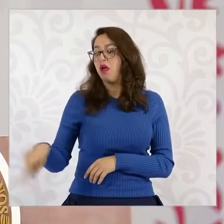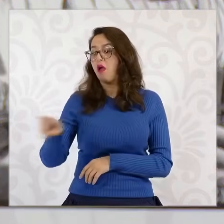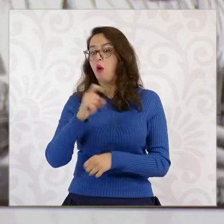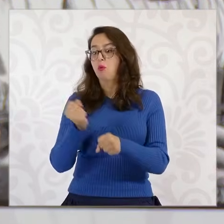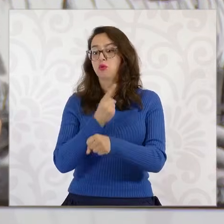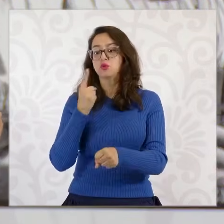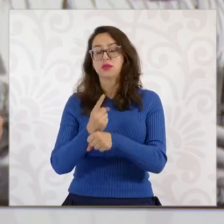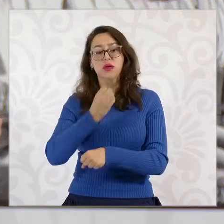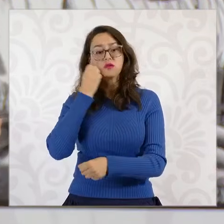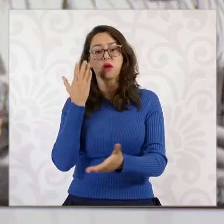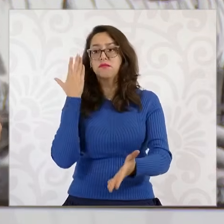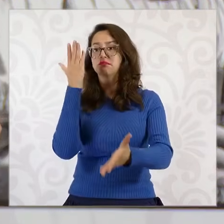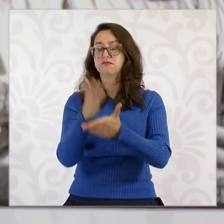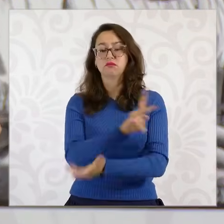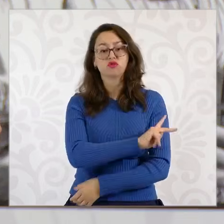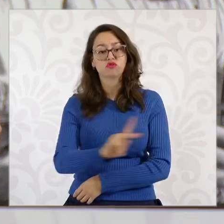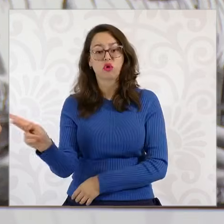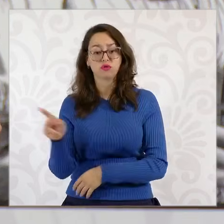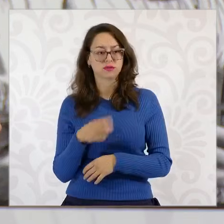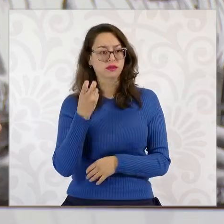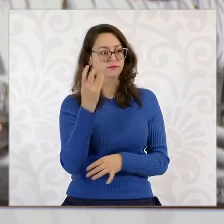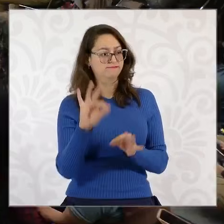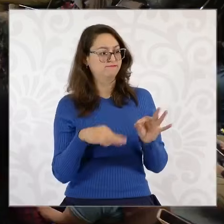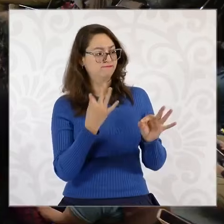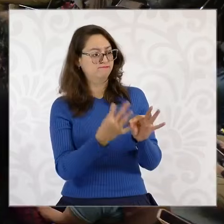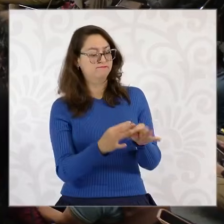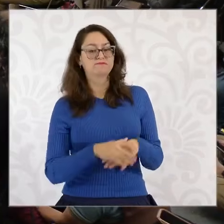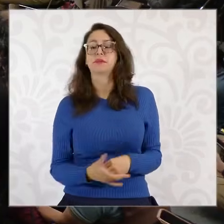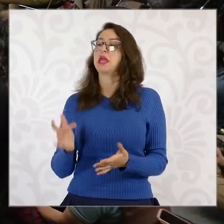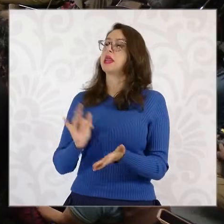Y eso es lo que estamos haciendo. Gracias, presidenta. Buenos días. Gracias.